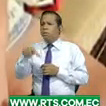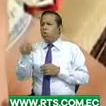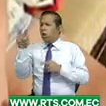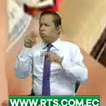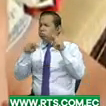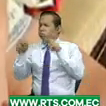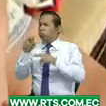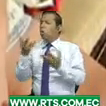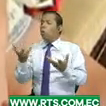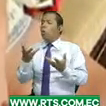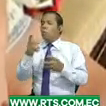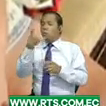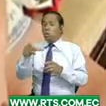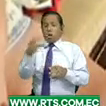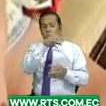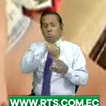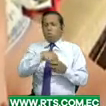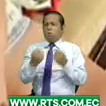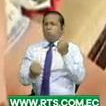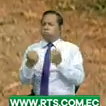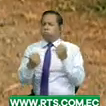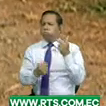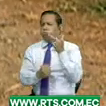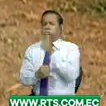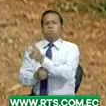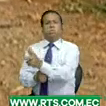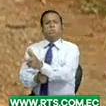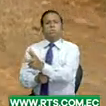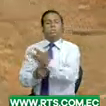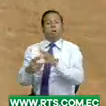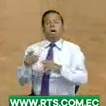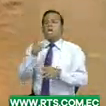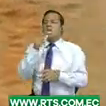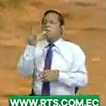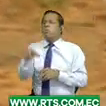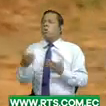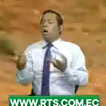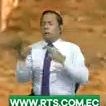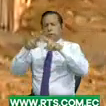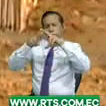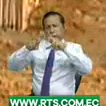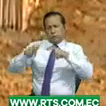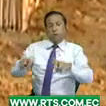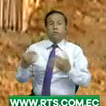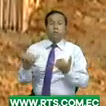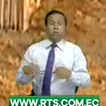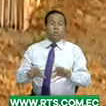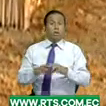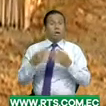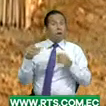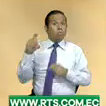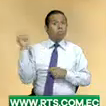habría llevado en un automóvil y que lo estaba esperando más adelante, en un caso que alarmó a muchos en ese